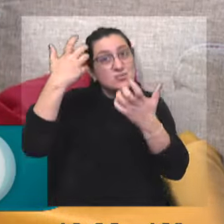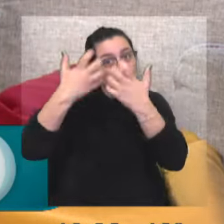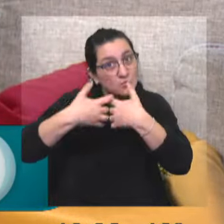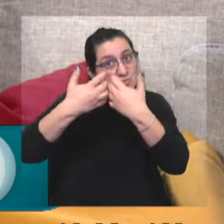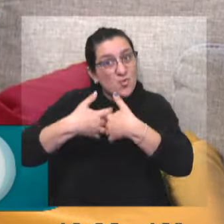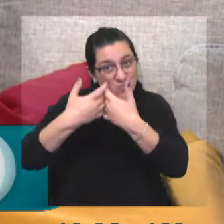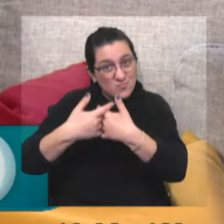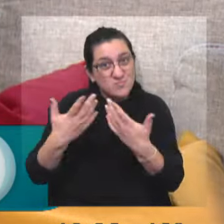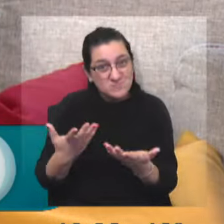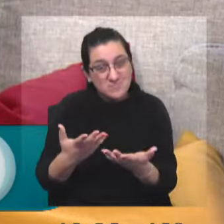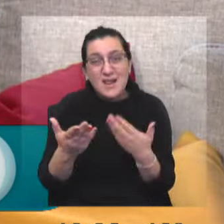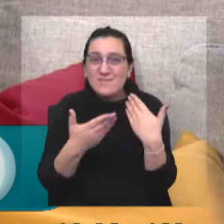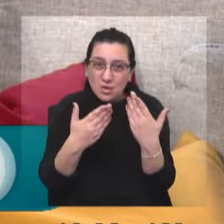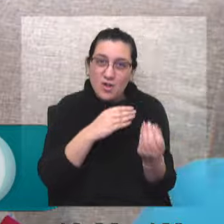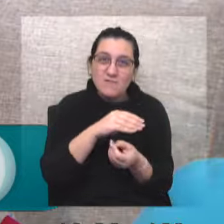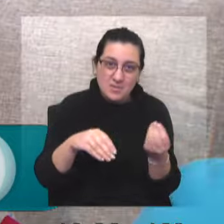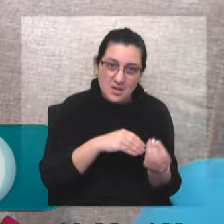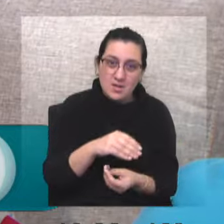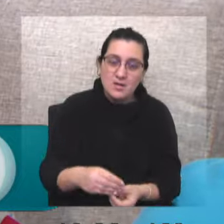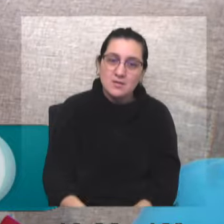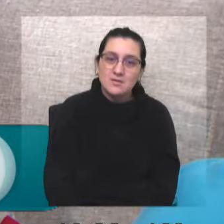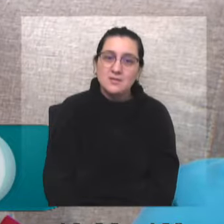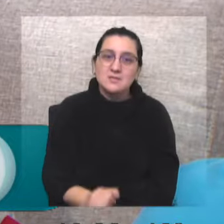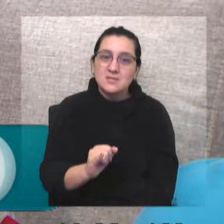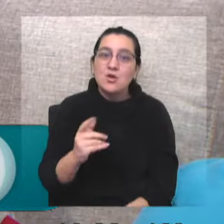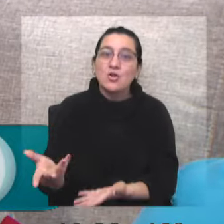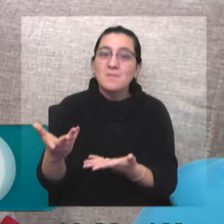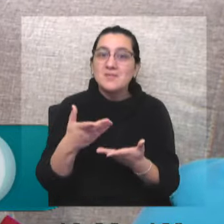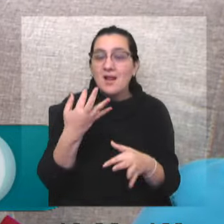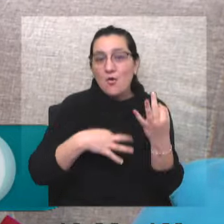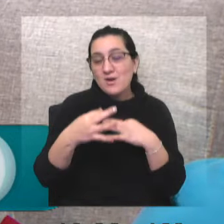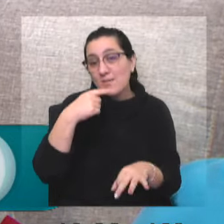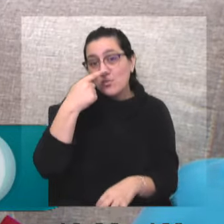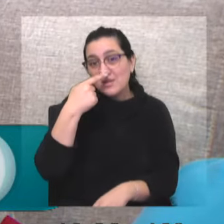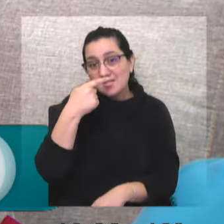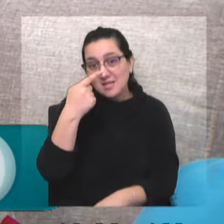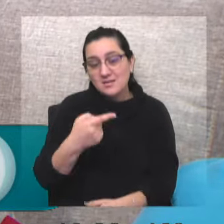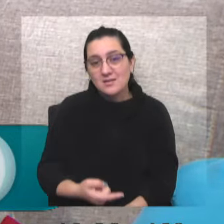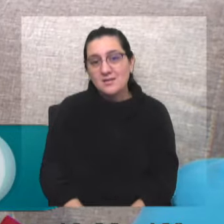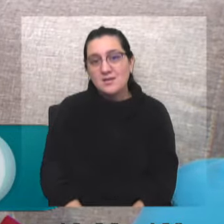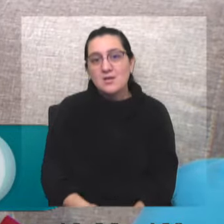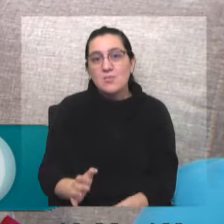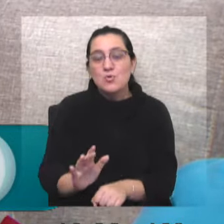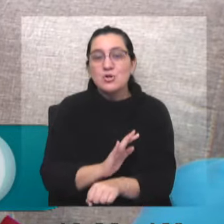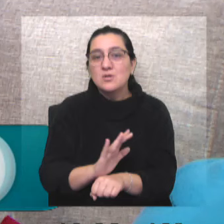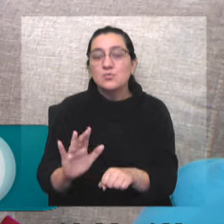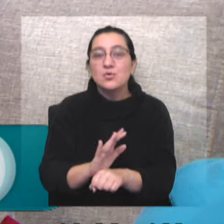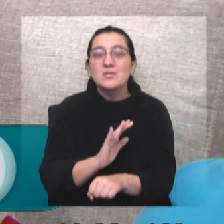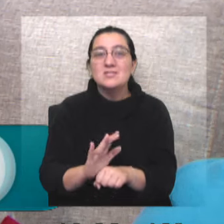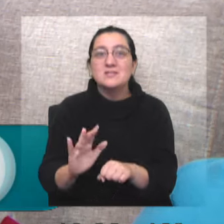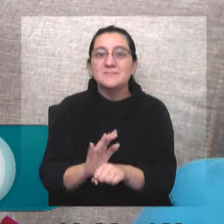dijiste vos, para conversar en familia. Sabes que lo que invita a la obra, que es muy interesante, porque los autores, que son Veronese